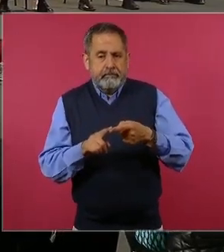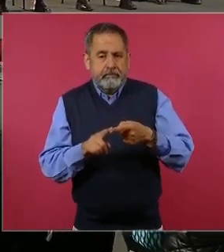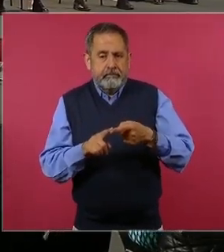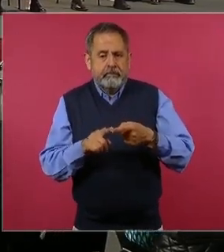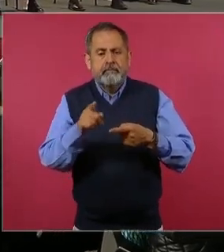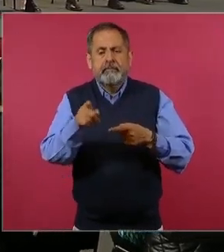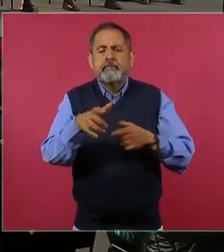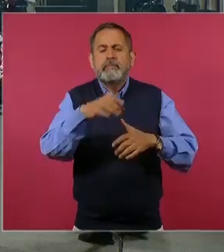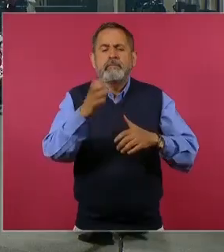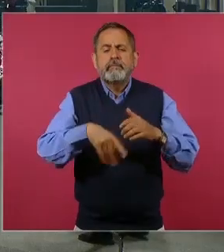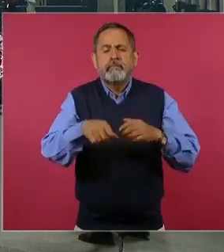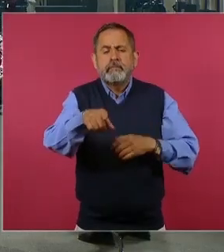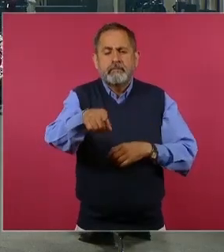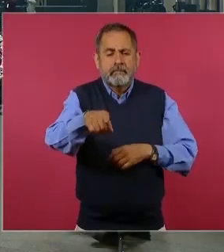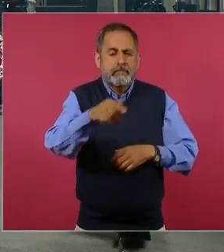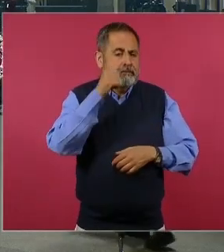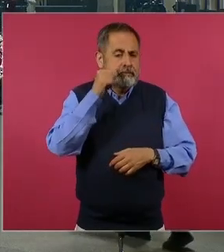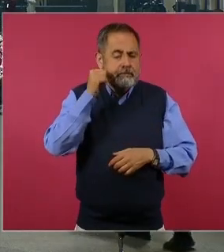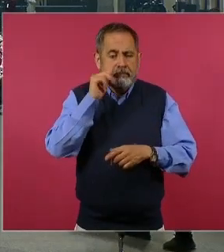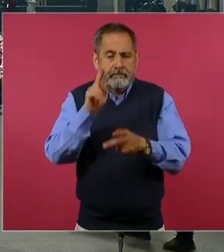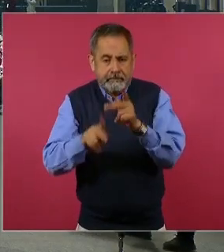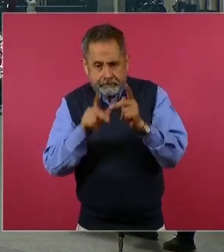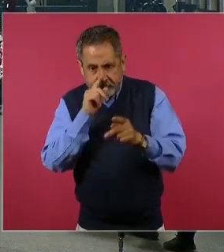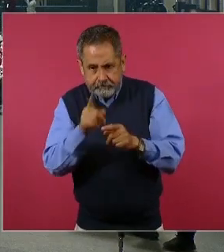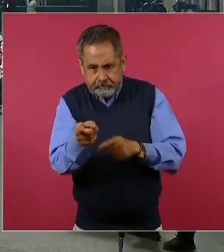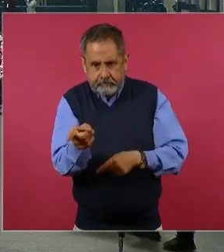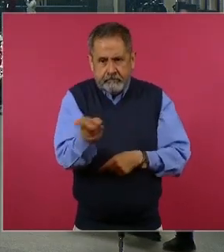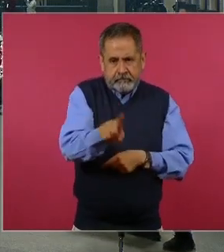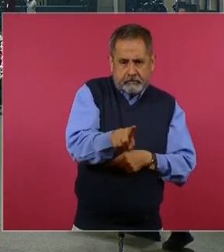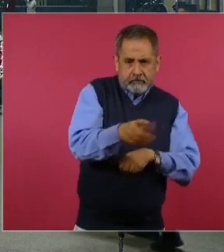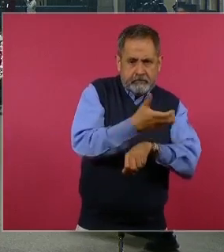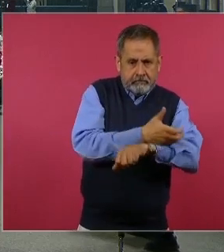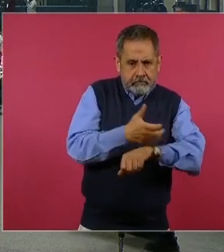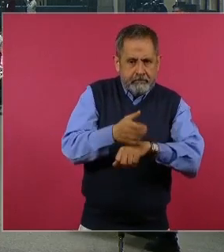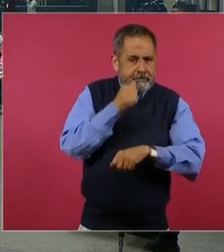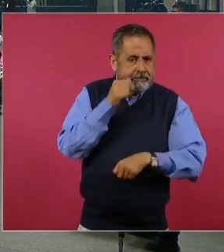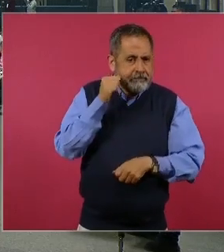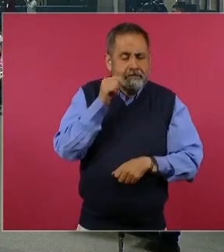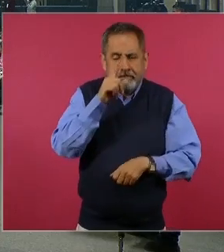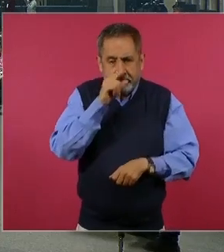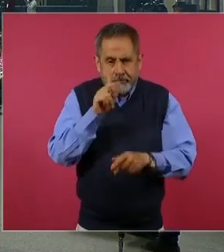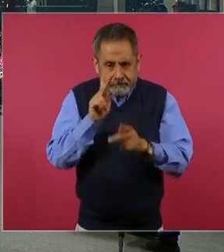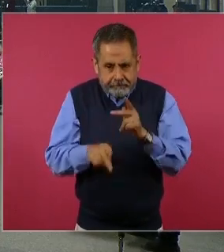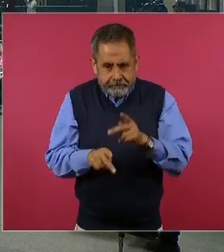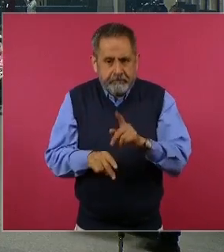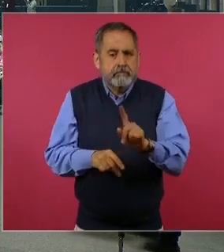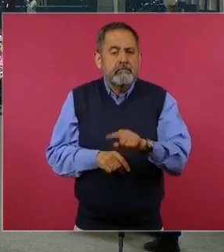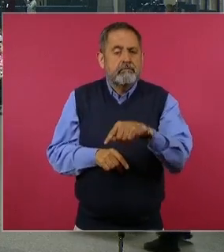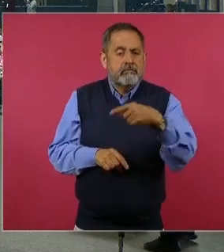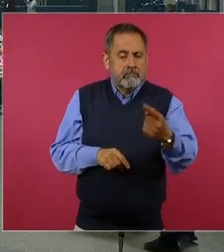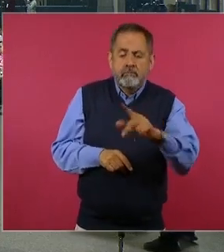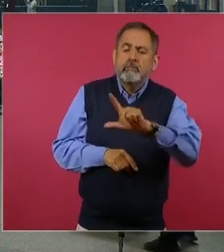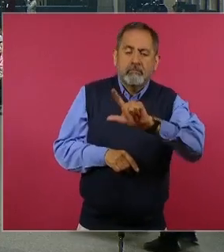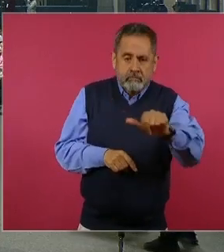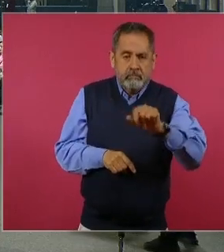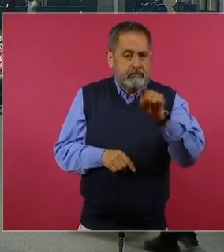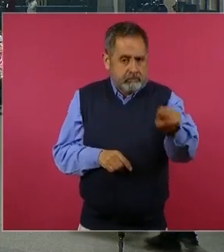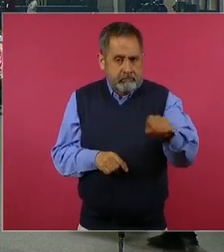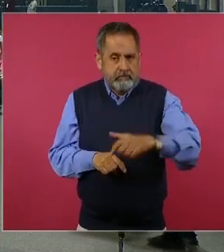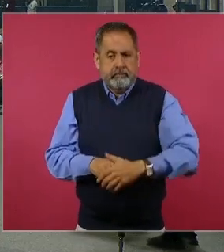que terminaras, ¿no? Ayer y otro compañero que quedó, sí. Y luego ya empezamos contigo.